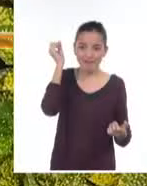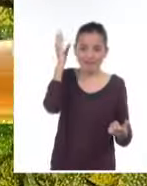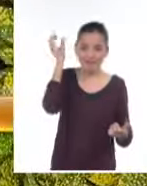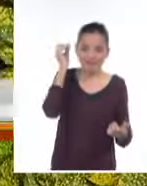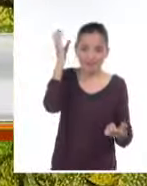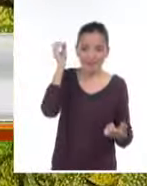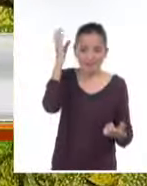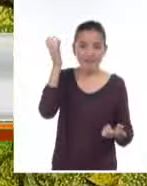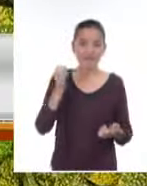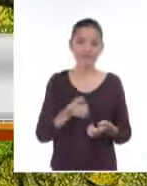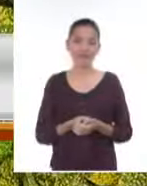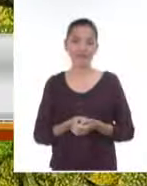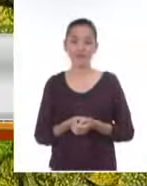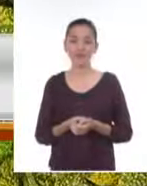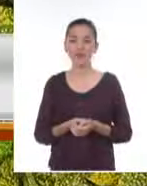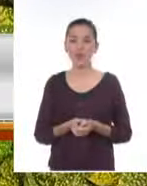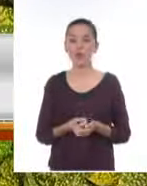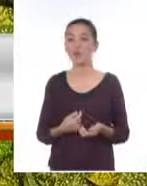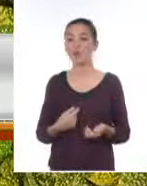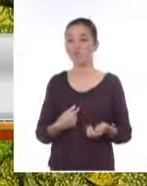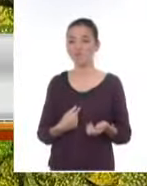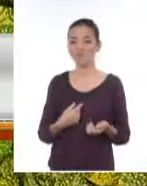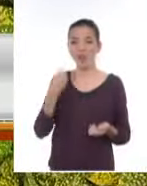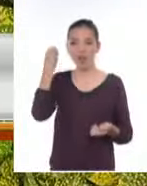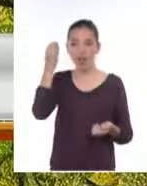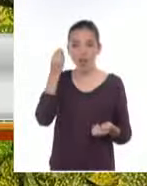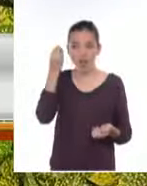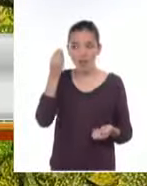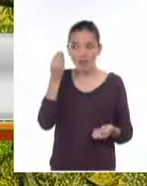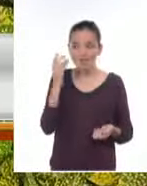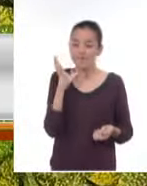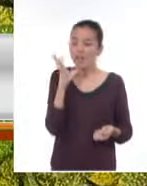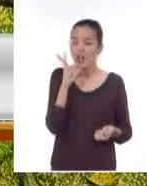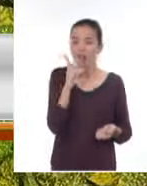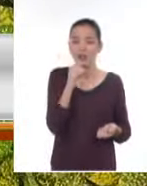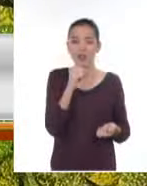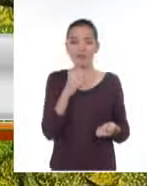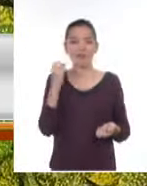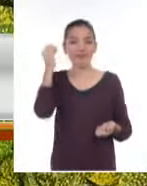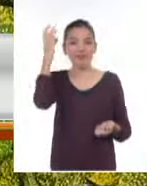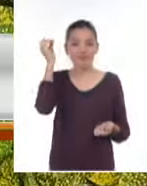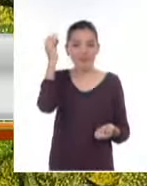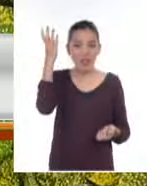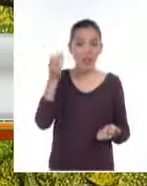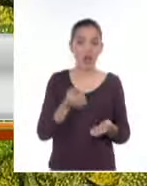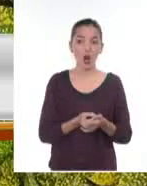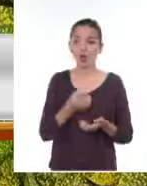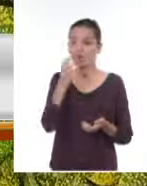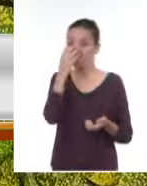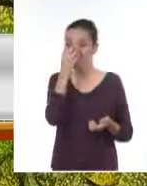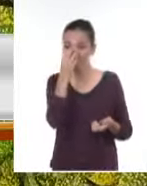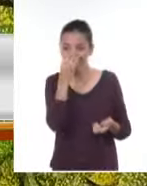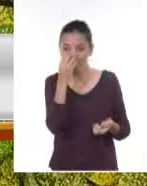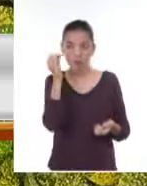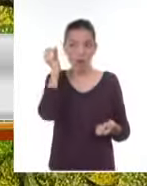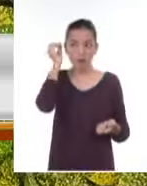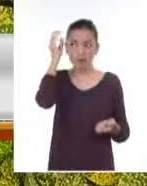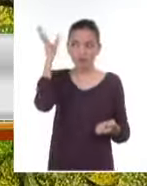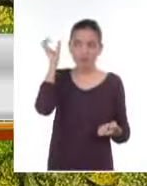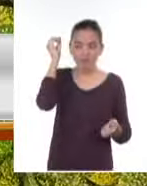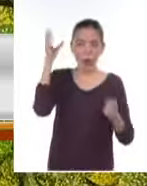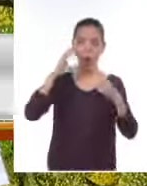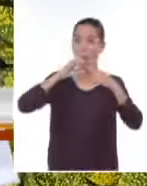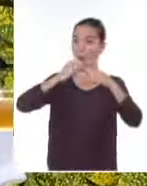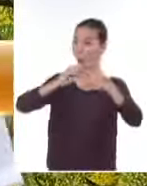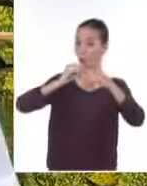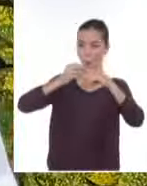algo muy bonito, muy creativo de parte de todos ustedes. Los payasos estuvieron muy creativos. Hicieron reír a